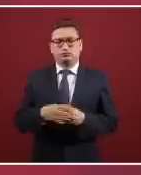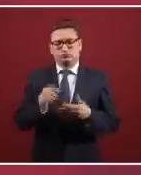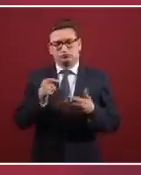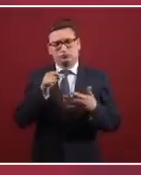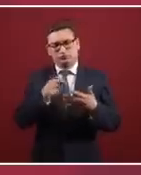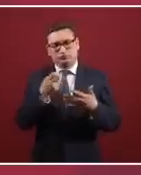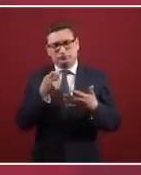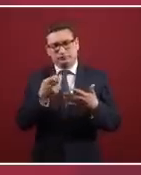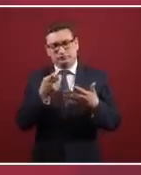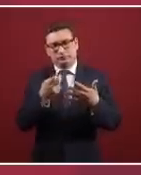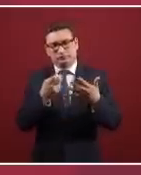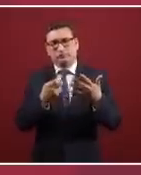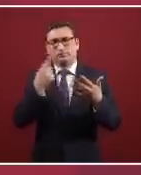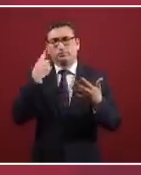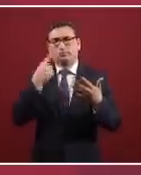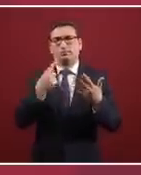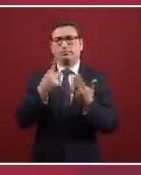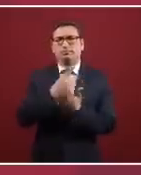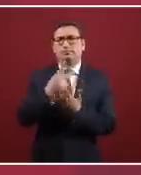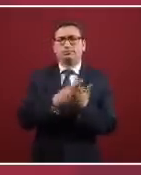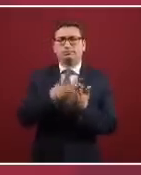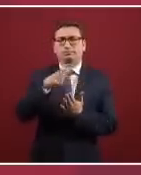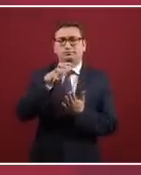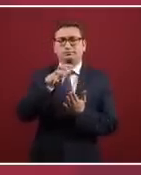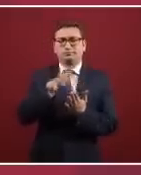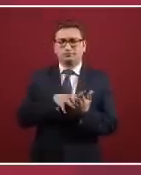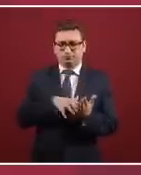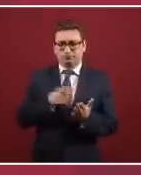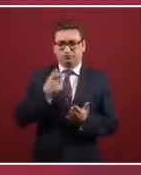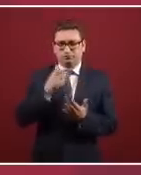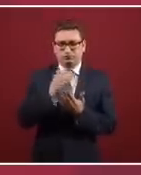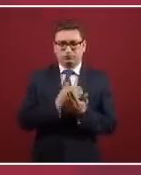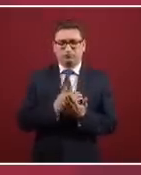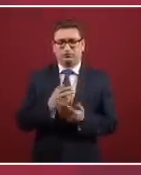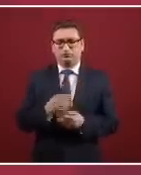criterios del plan de austeridad.